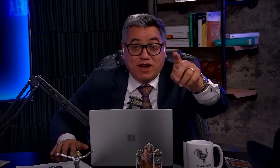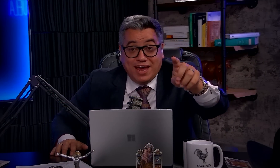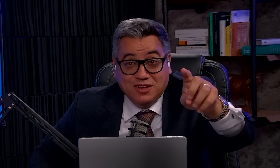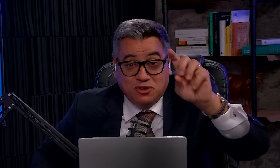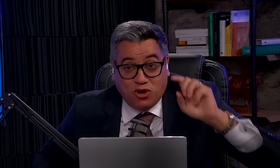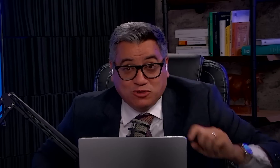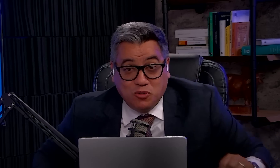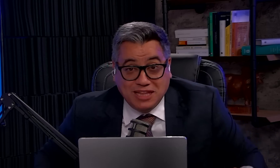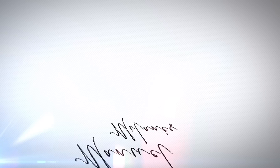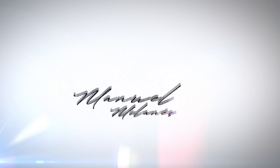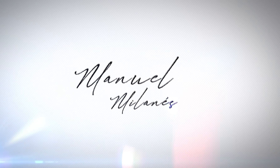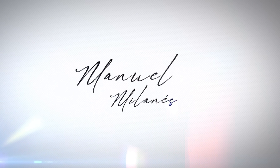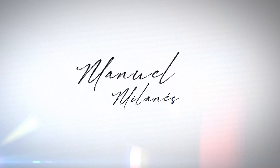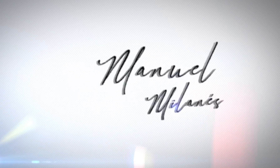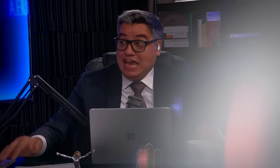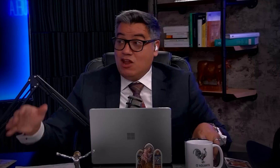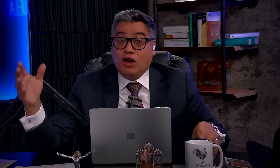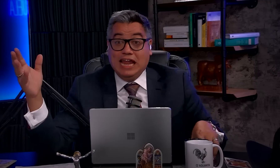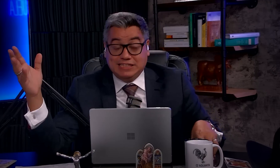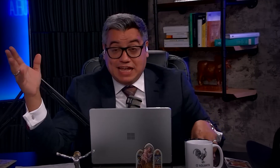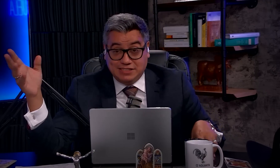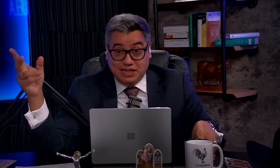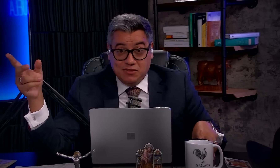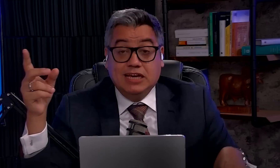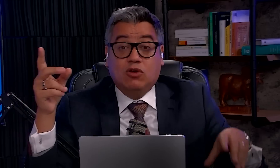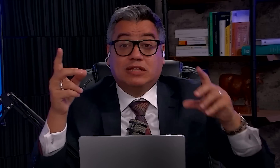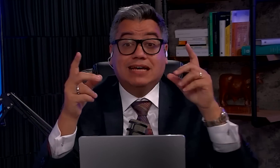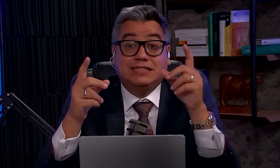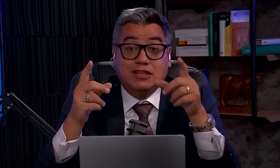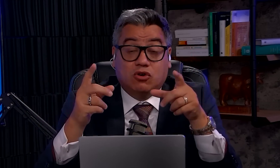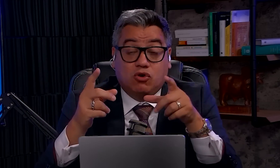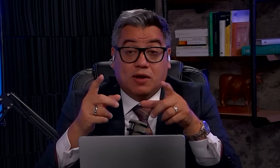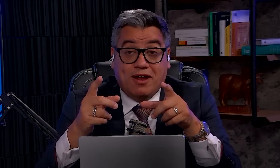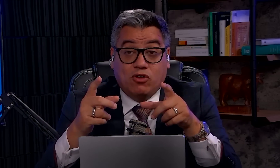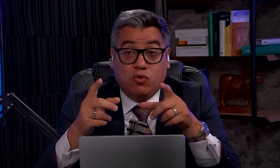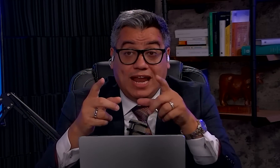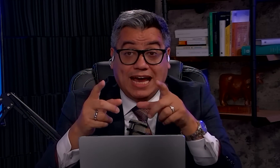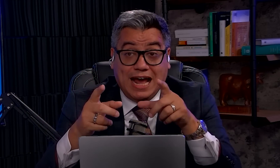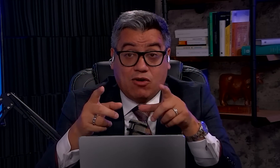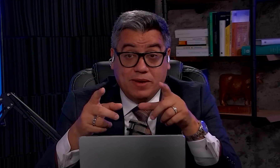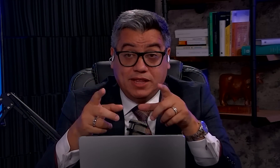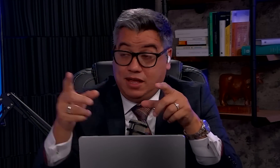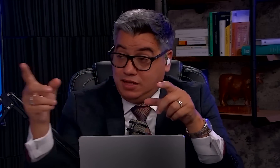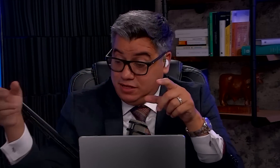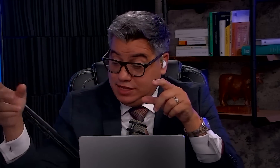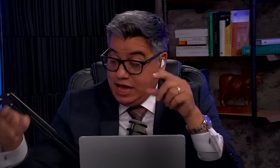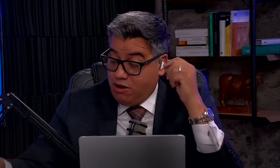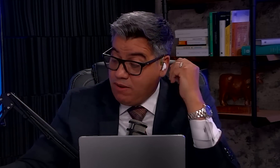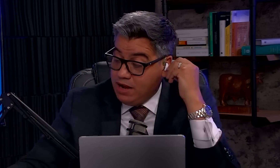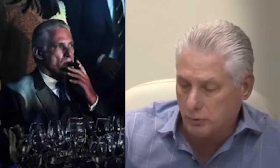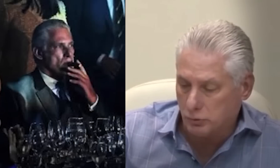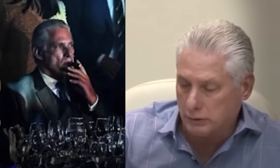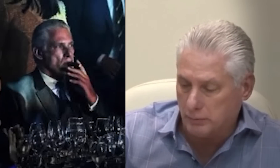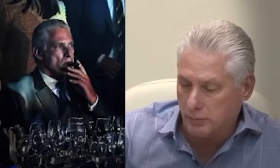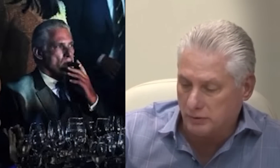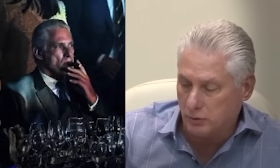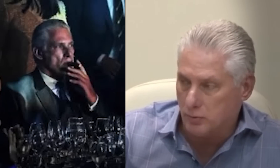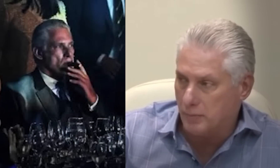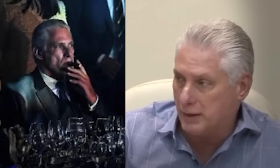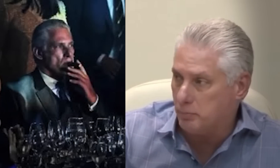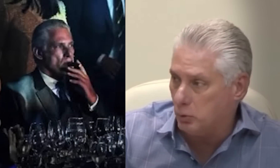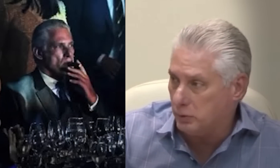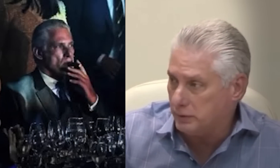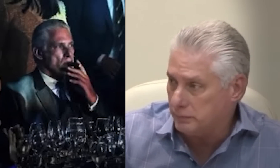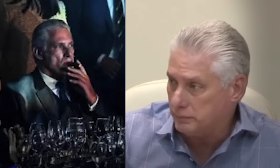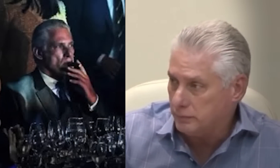lo que se le fue George tú viste eso y es lo que él está diciendo y lo está diciendo con lo que más nos duele que es la comida déjalo hablar pues nosotros tenemos